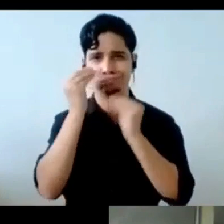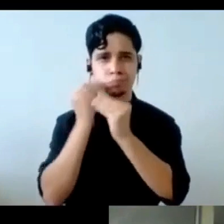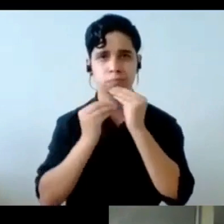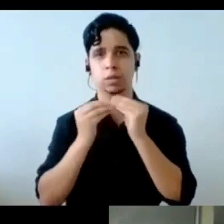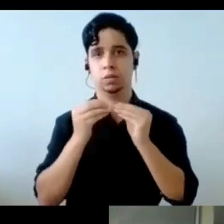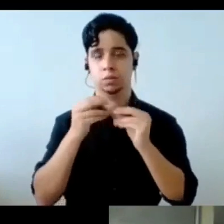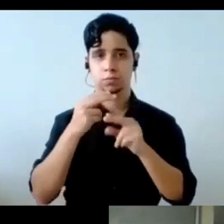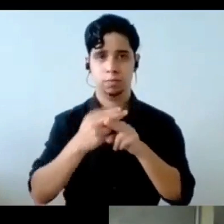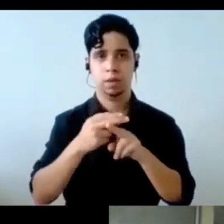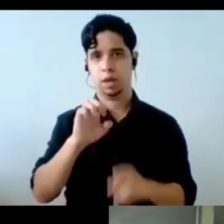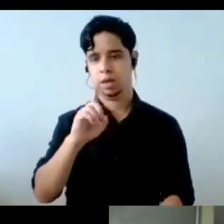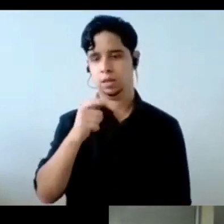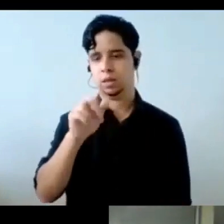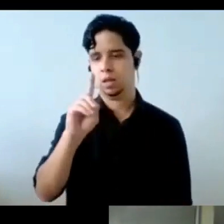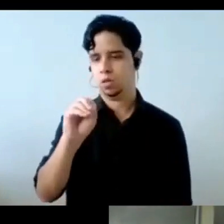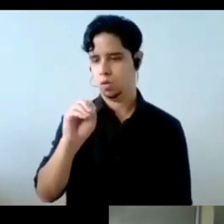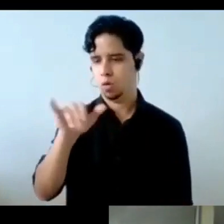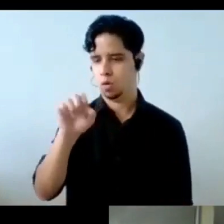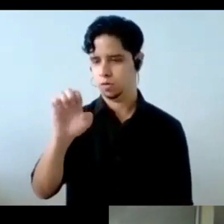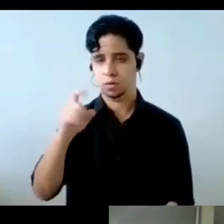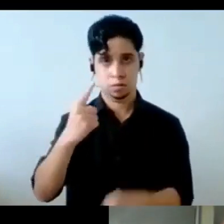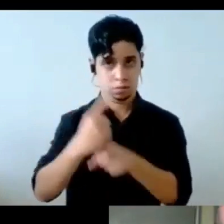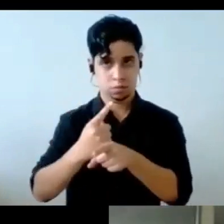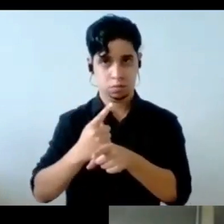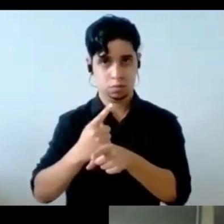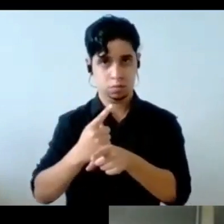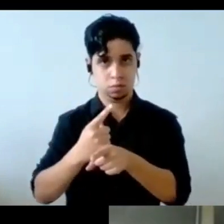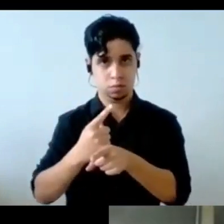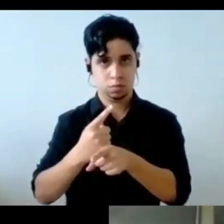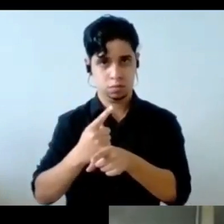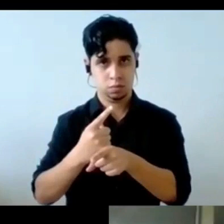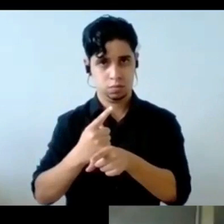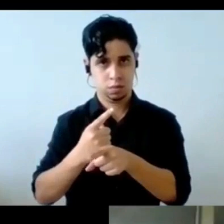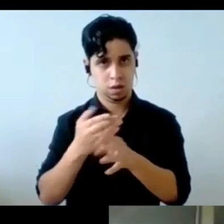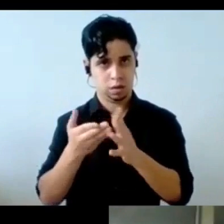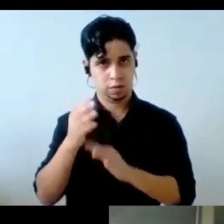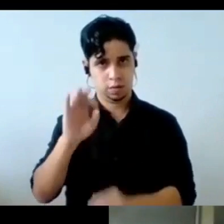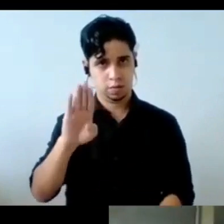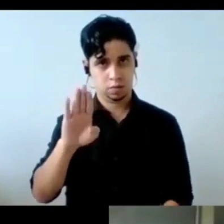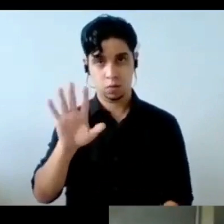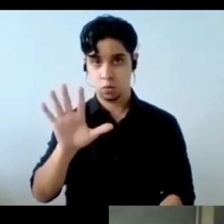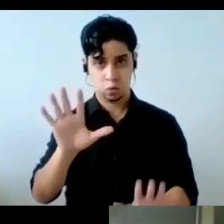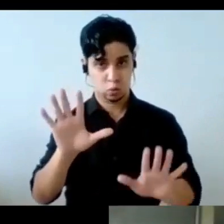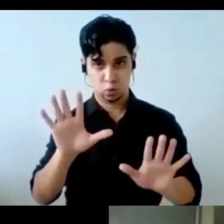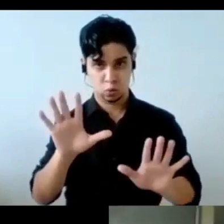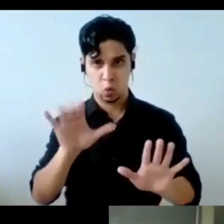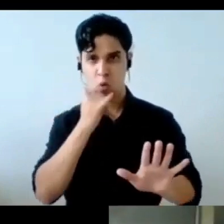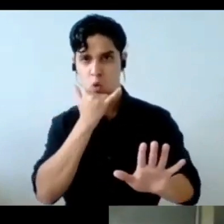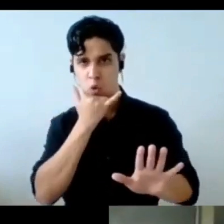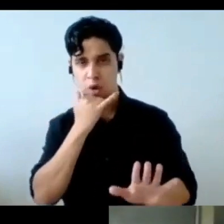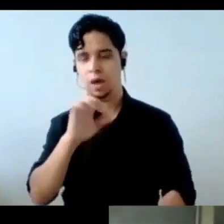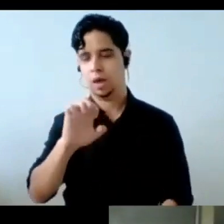José, búsquenlo. ¿Qué? Edgardo José, ¿verdad? En Facebook. No, Edgardo Cortés.